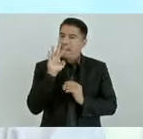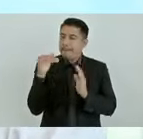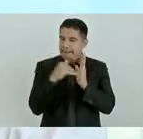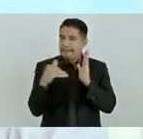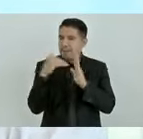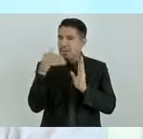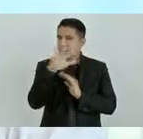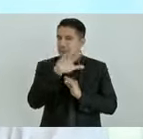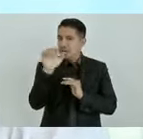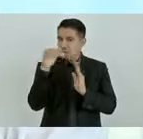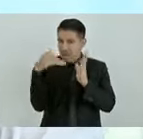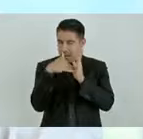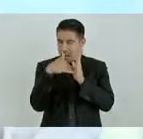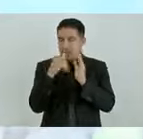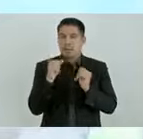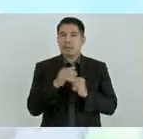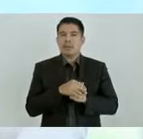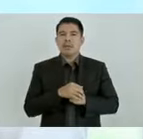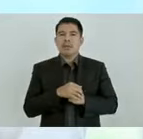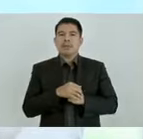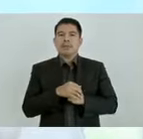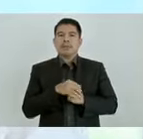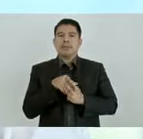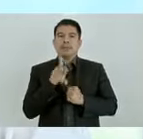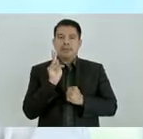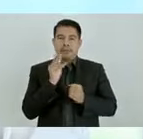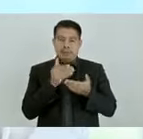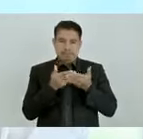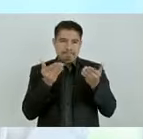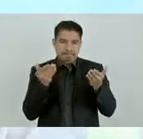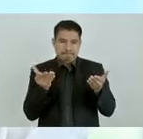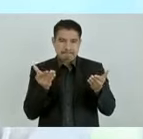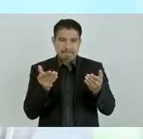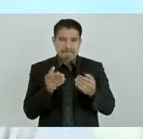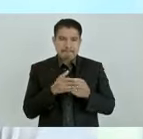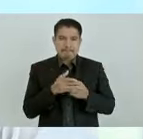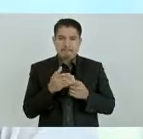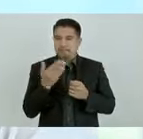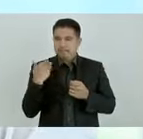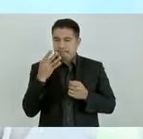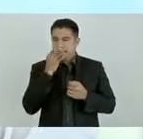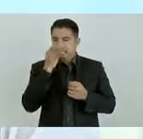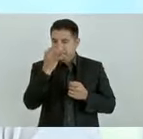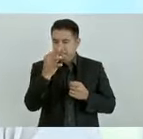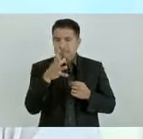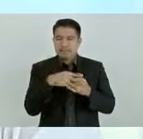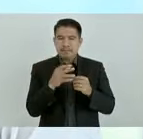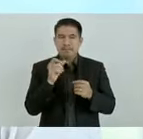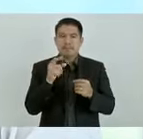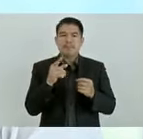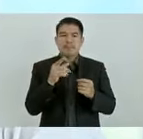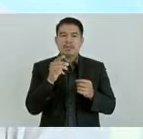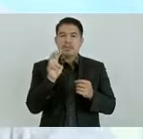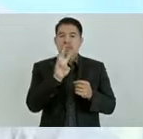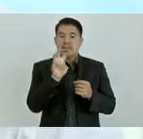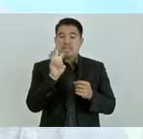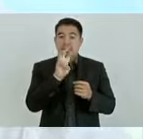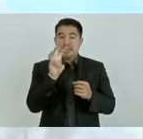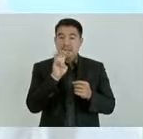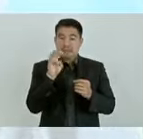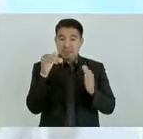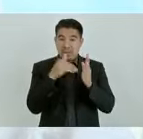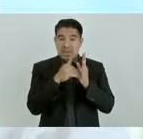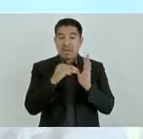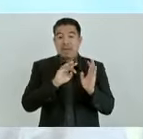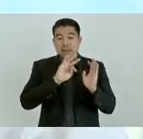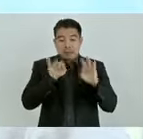19.500.000. Pero ahora ya, como dije, recuperamos 300, nos